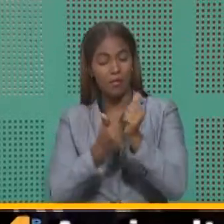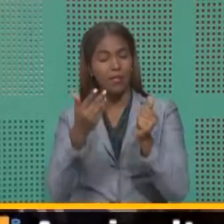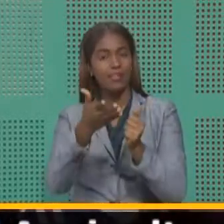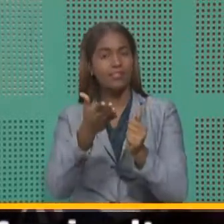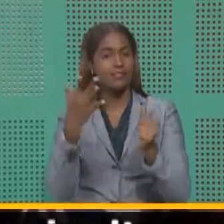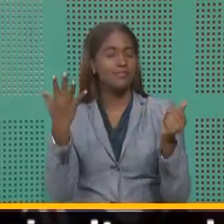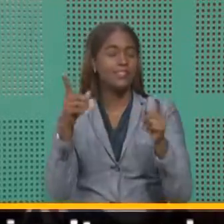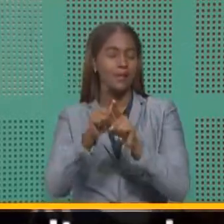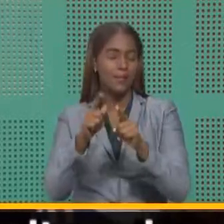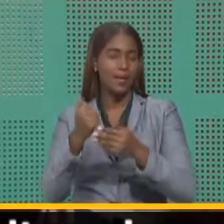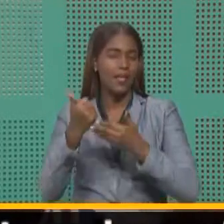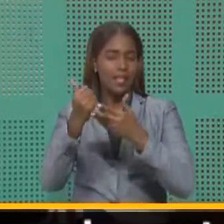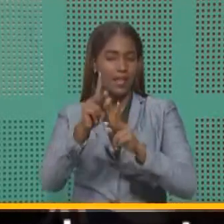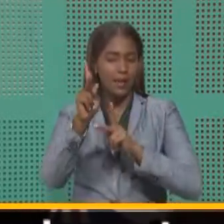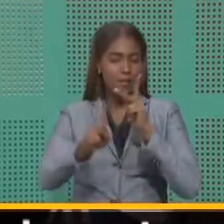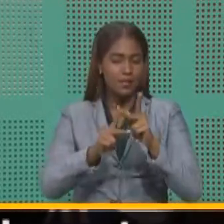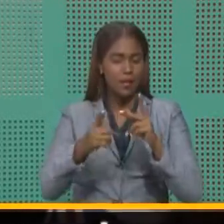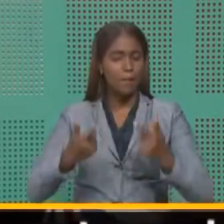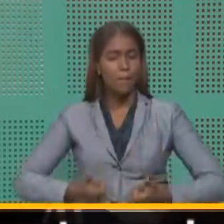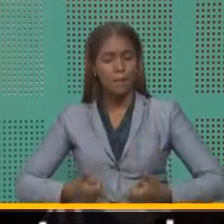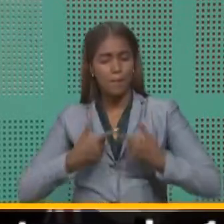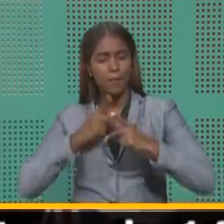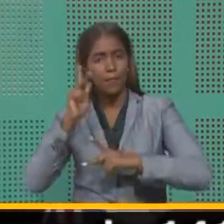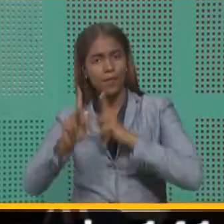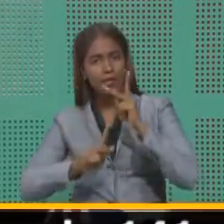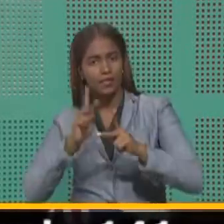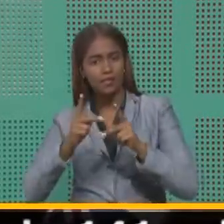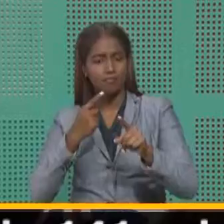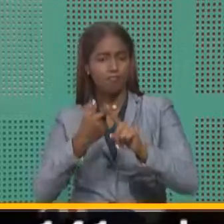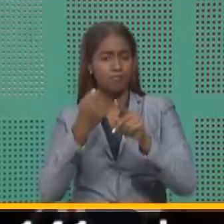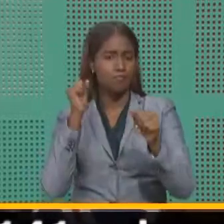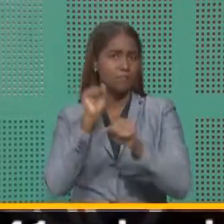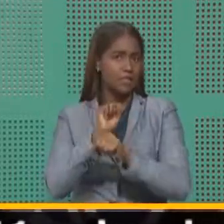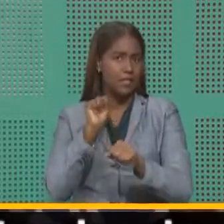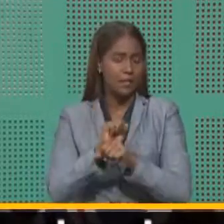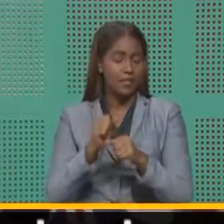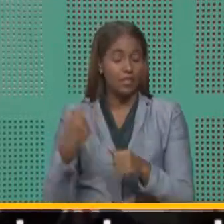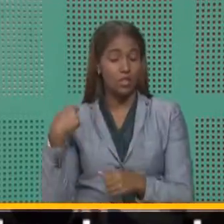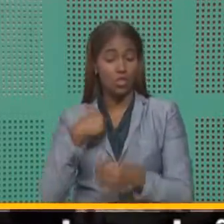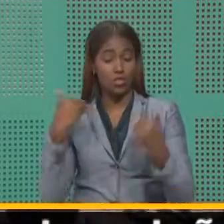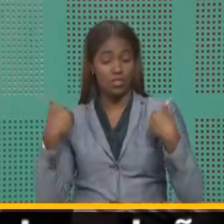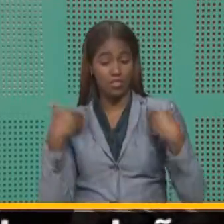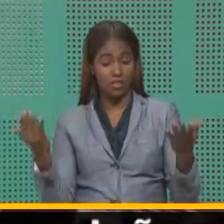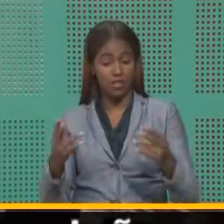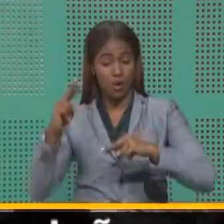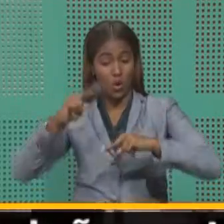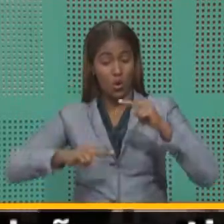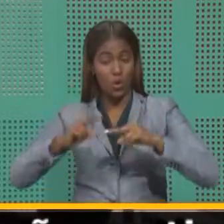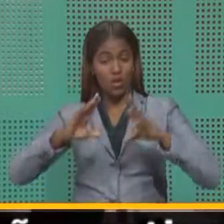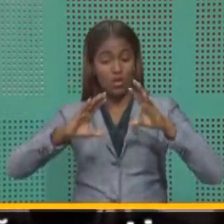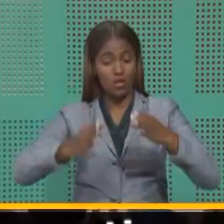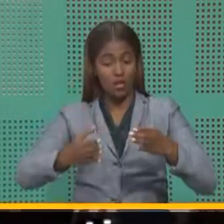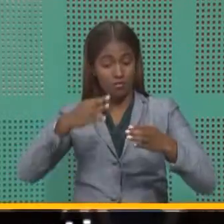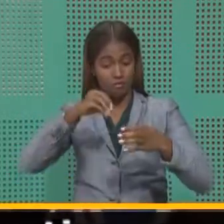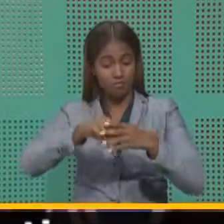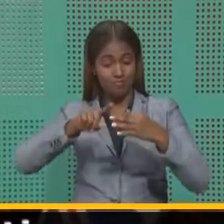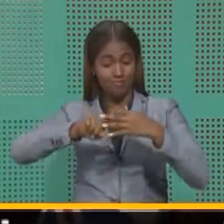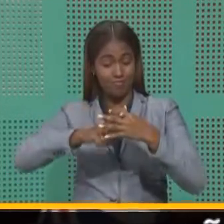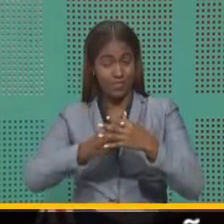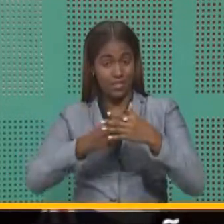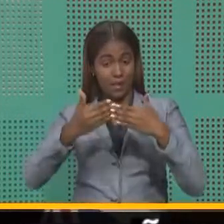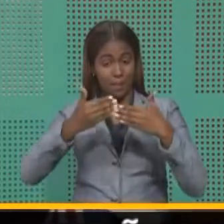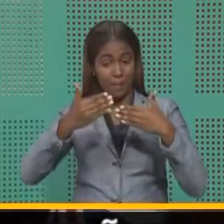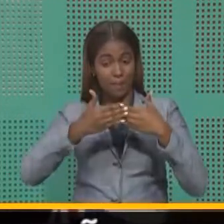del bienestar de nuestros pueblos de la generación de empleo aquí estamos construyendo un punto de partida a partir